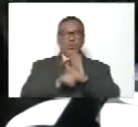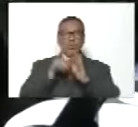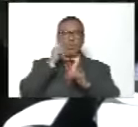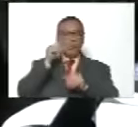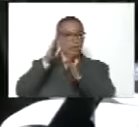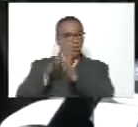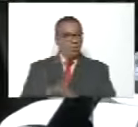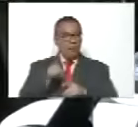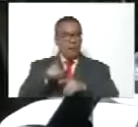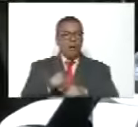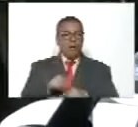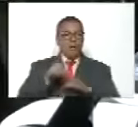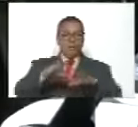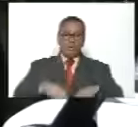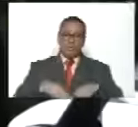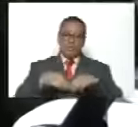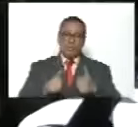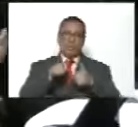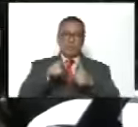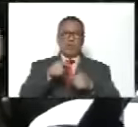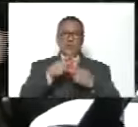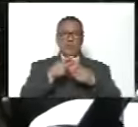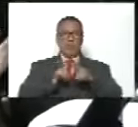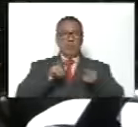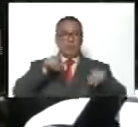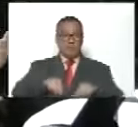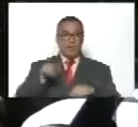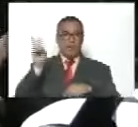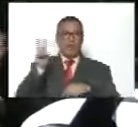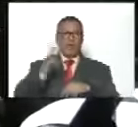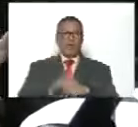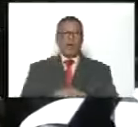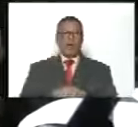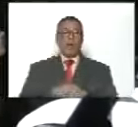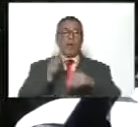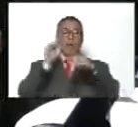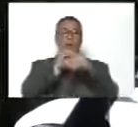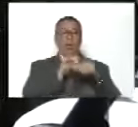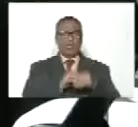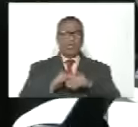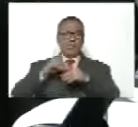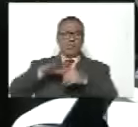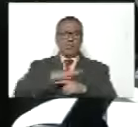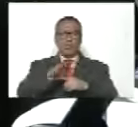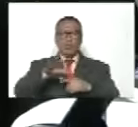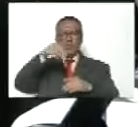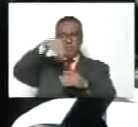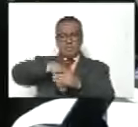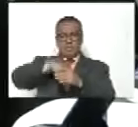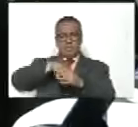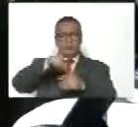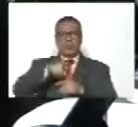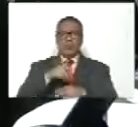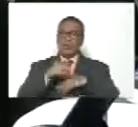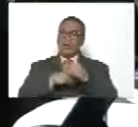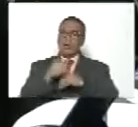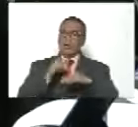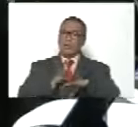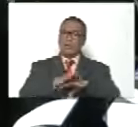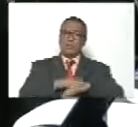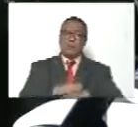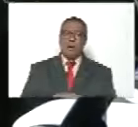los constituyentes porque salvaron la paz de la República, la que convocó y amparó esas elecciones. ¿Y qué fue lo que